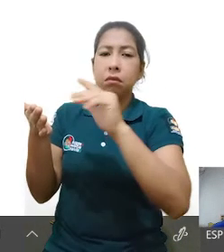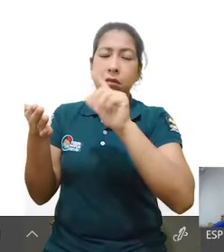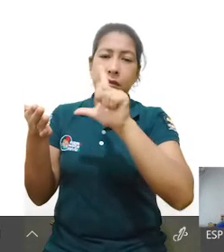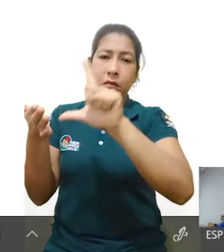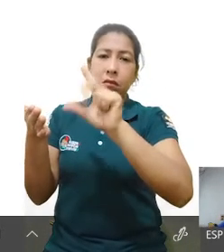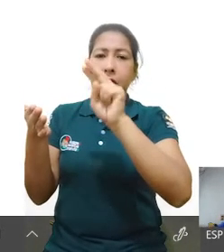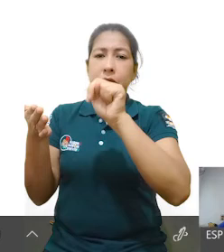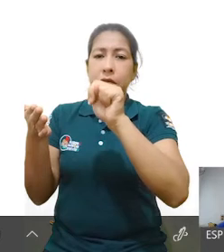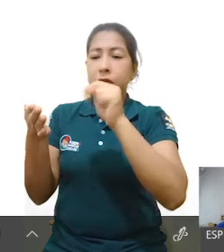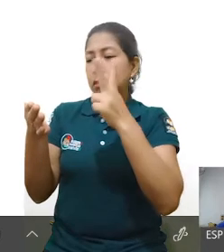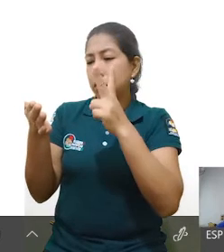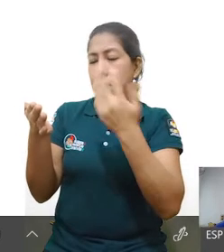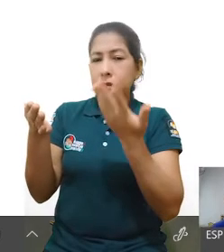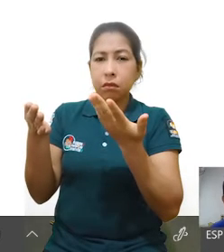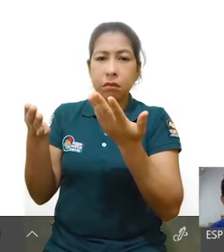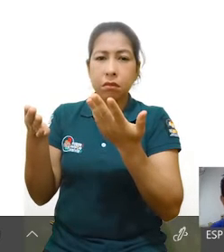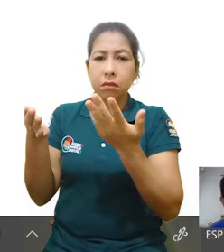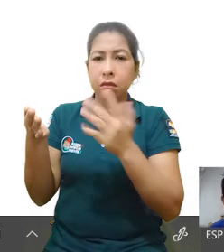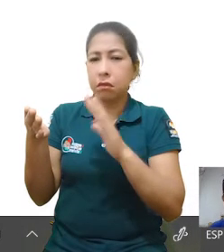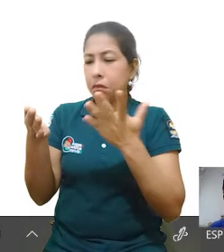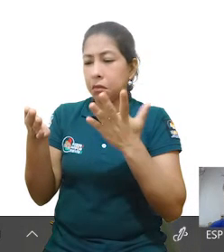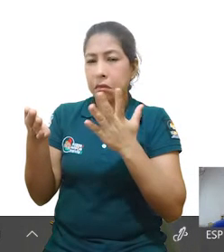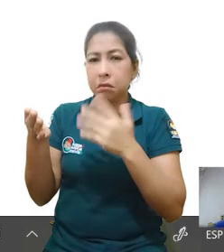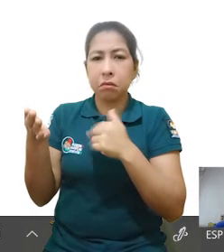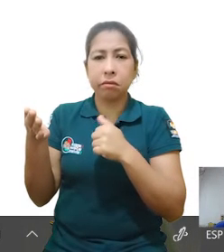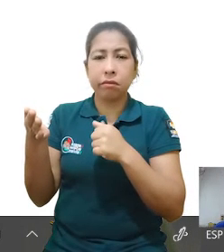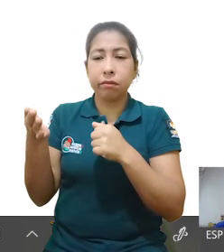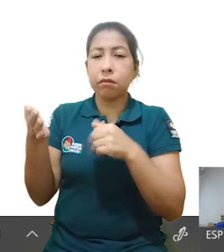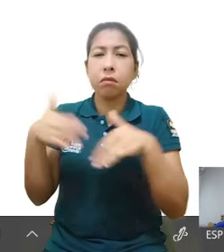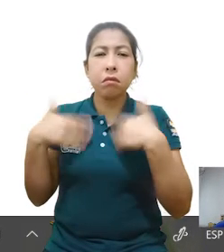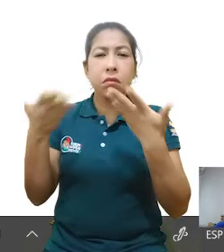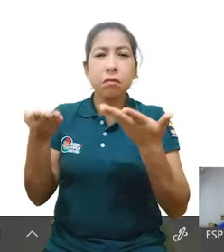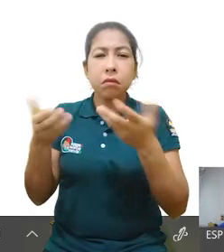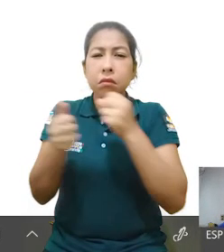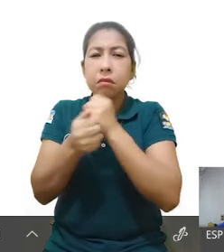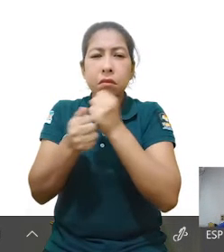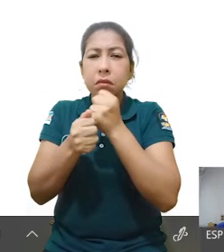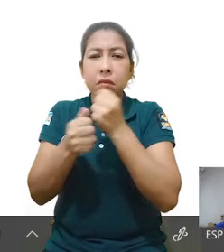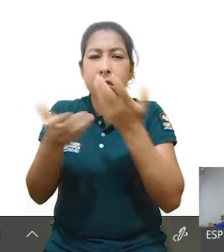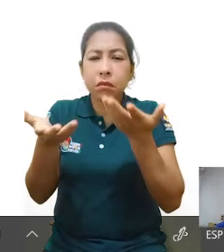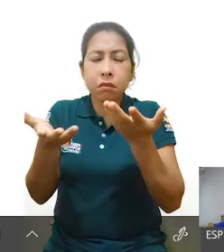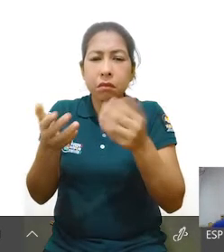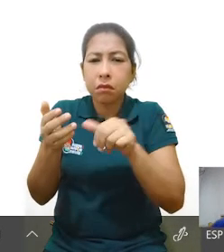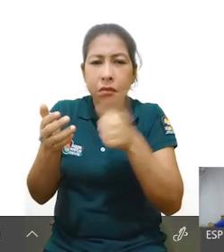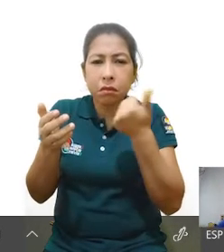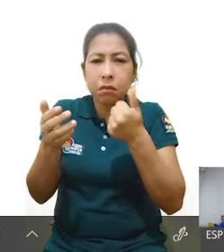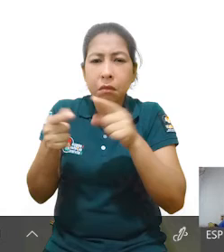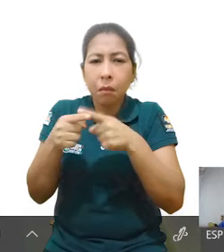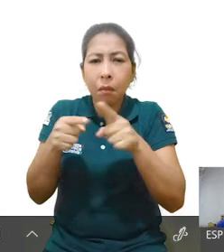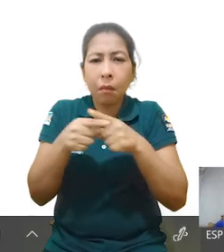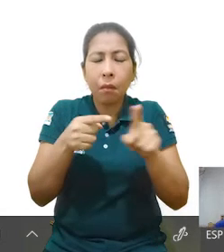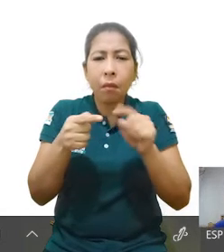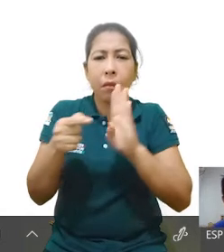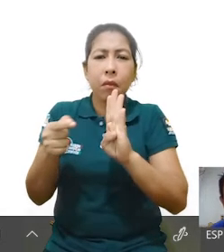tenemos logaritmo natural, logaritmos en base e. Entonces, ¿cómo calculamos logaritmos cuya base sea distinta a estos